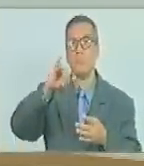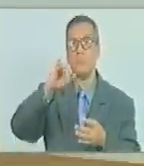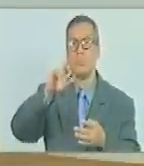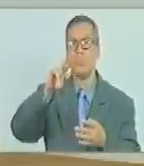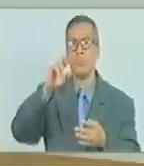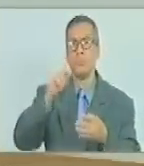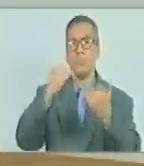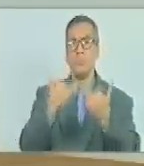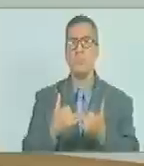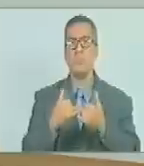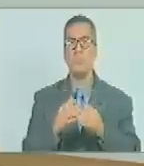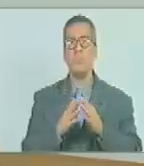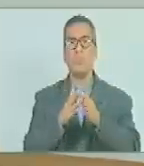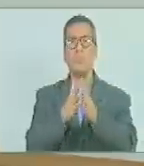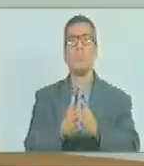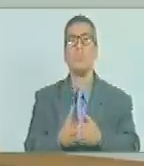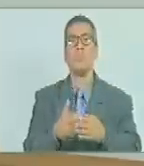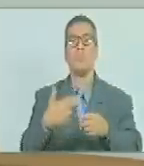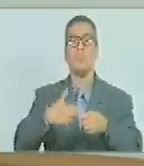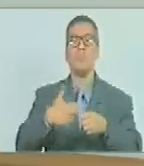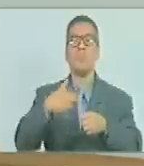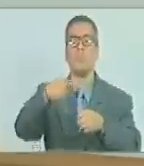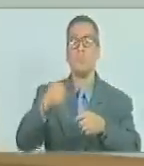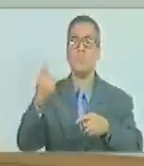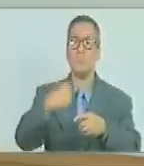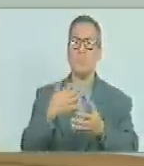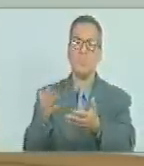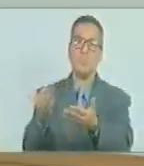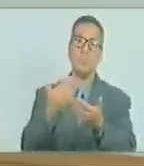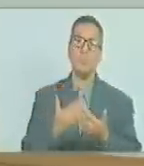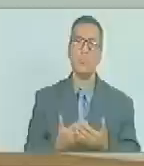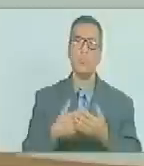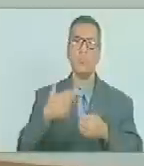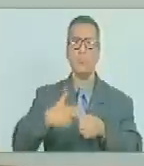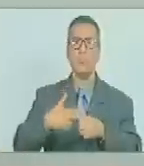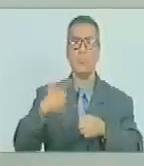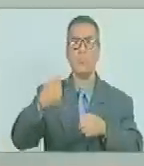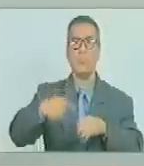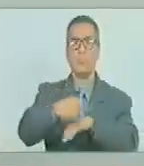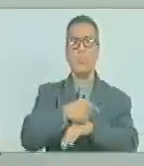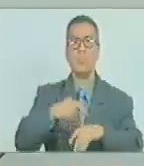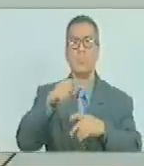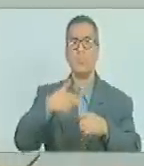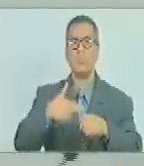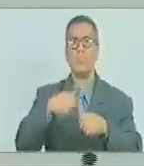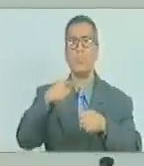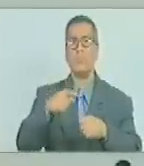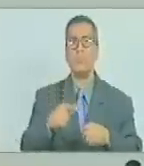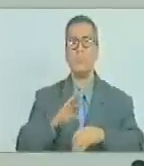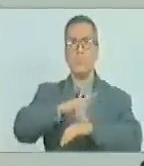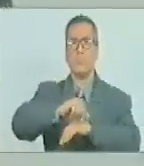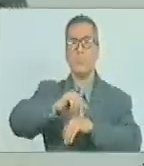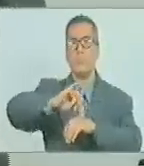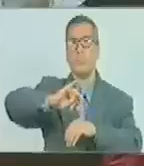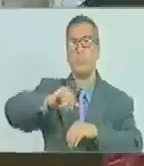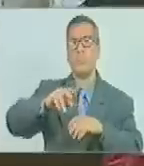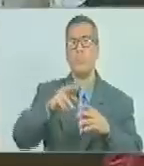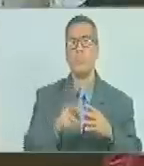que hasta barcos con petróleo y gasolina nos mandó, y hasta barcos con petróleo y gasolina que nos mandó Irán, se los robó Donald